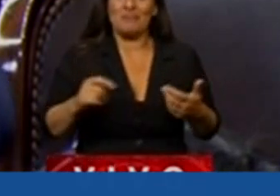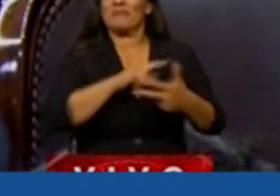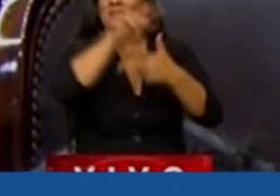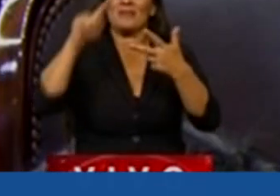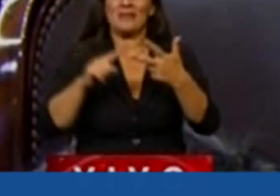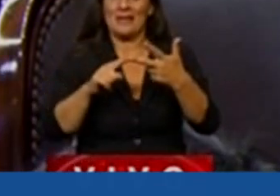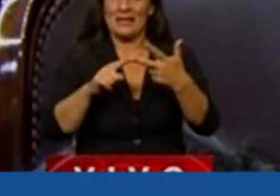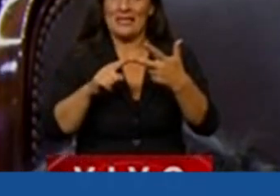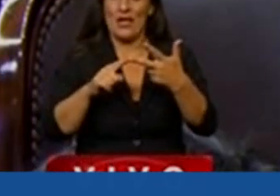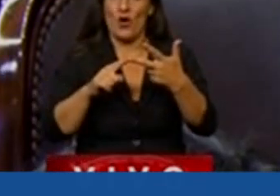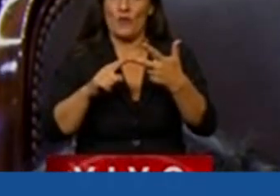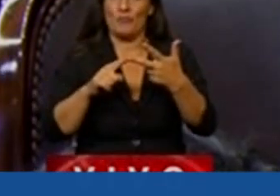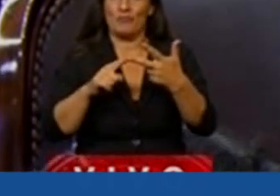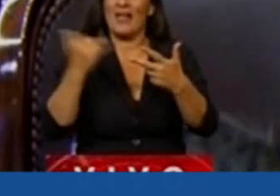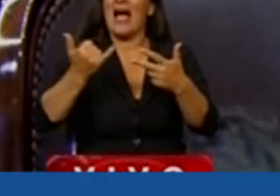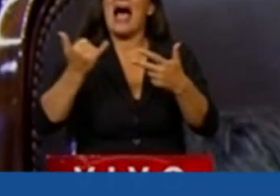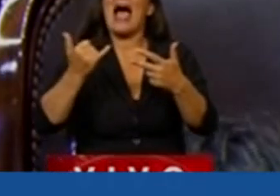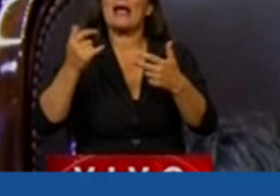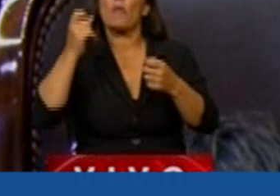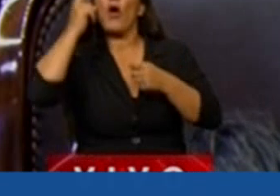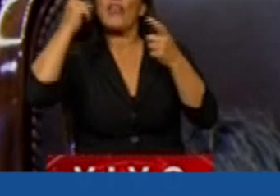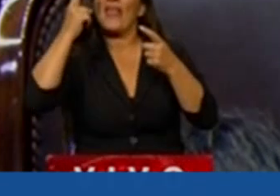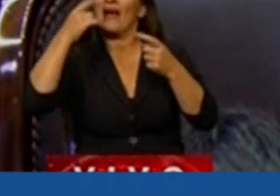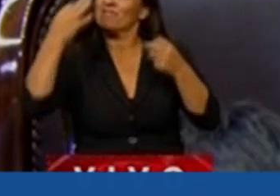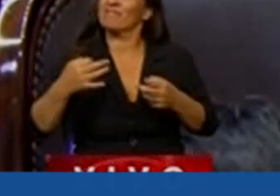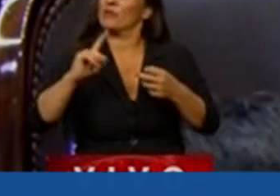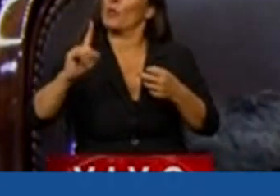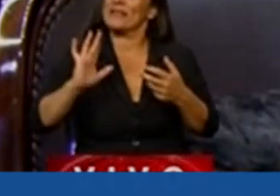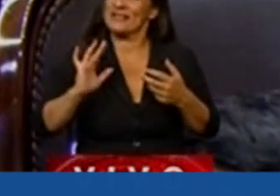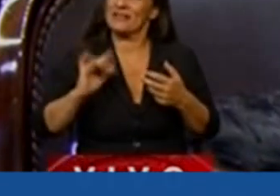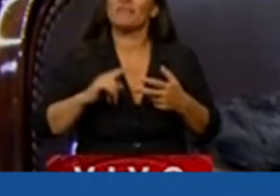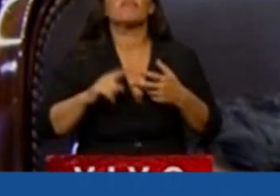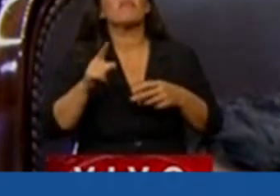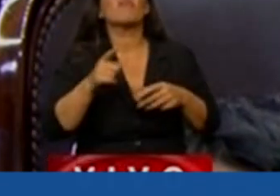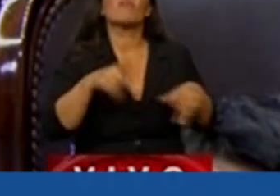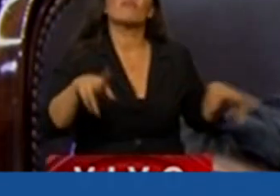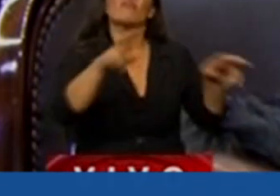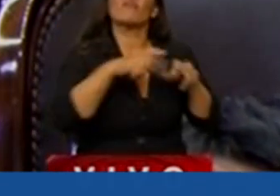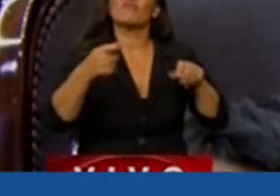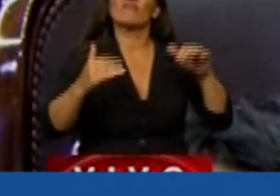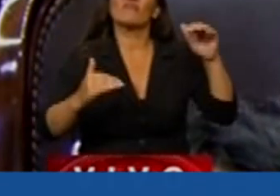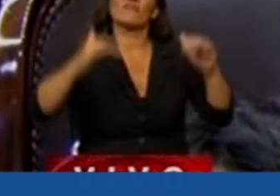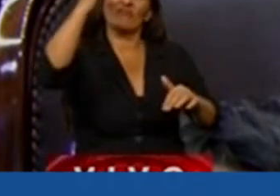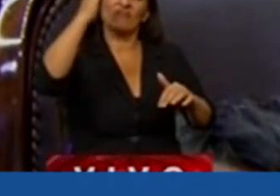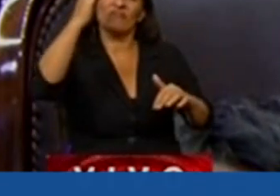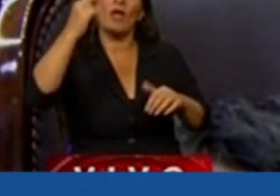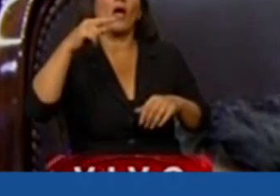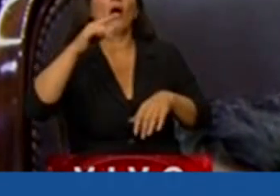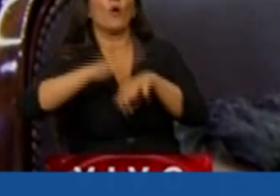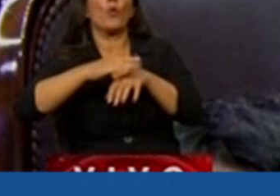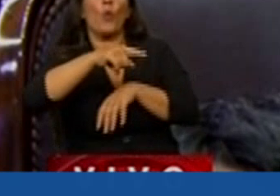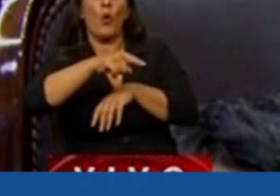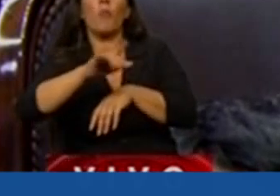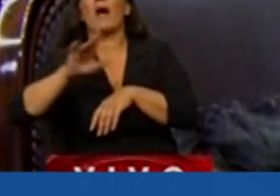tercero de los falsos supuestos, que la deuda es hija del déficit fiscal, es mentira. La deuda es